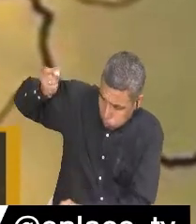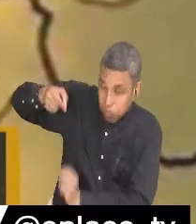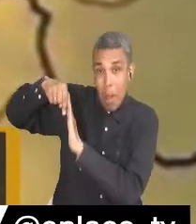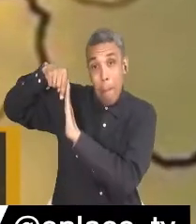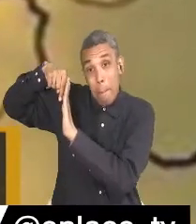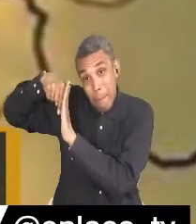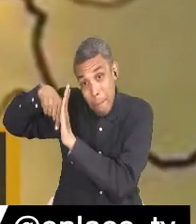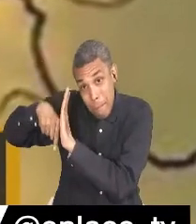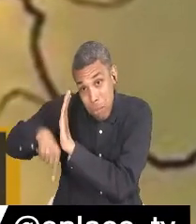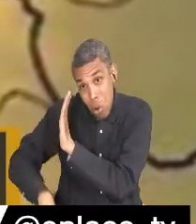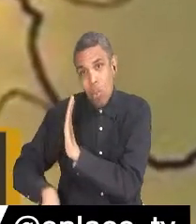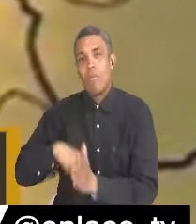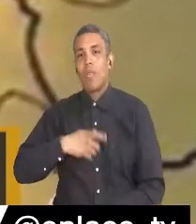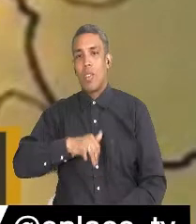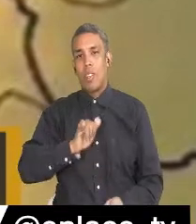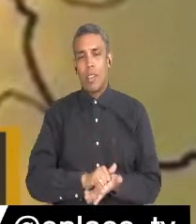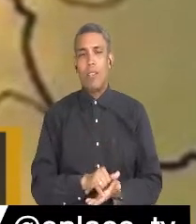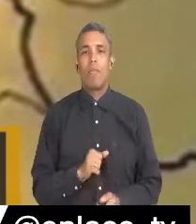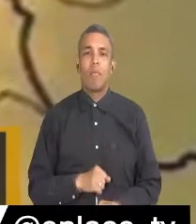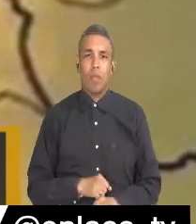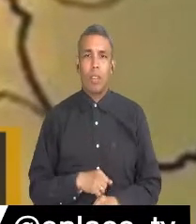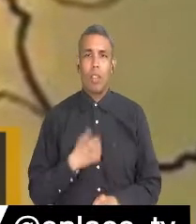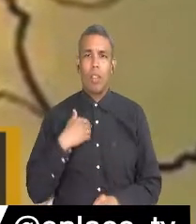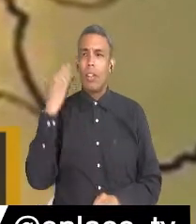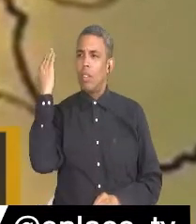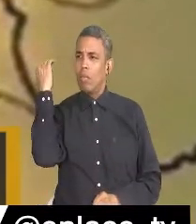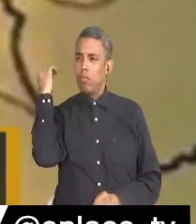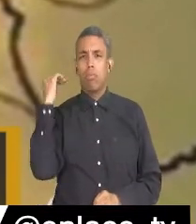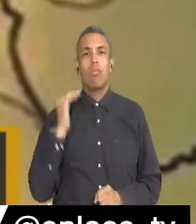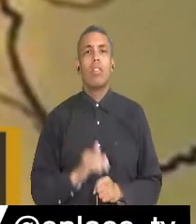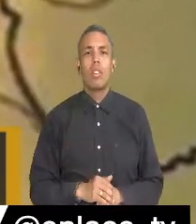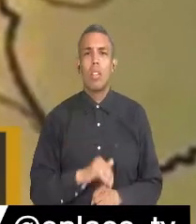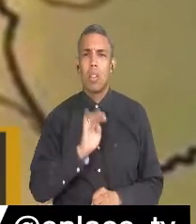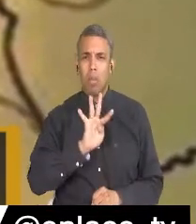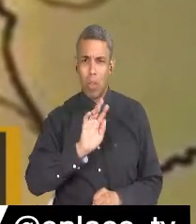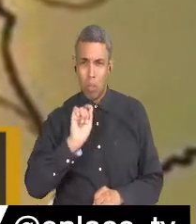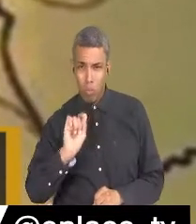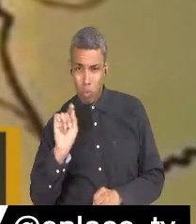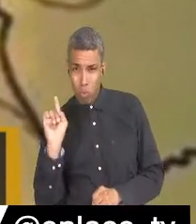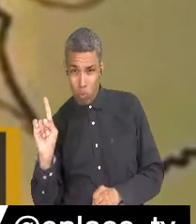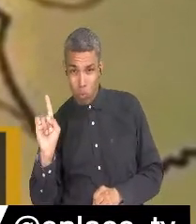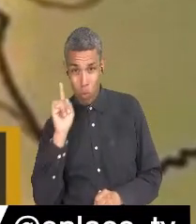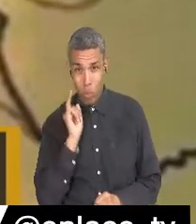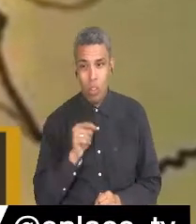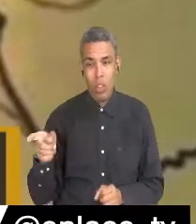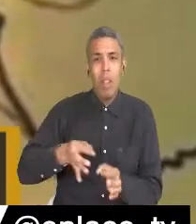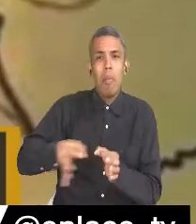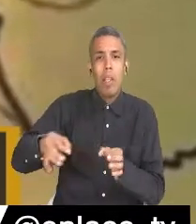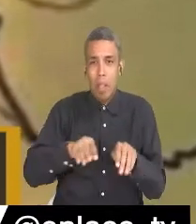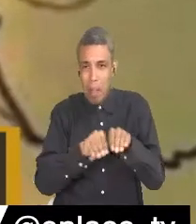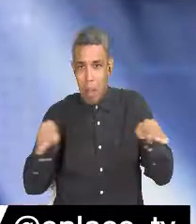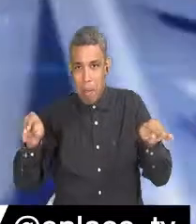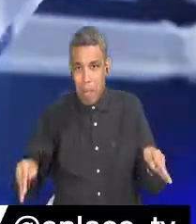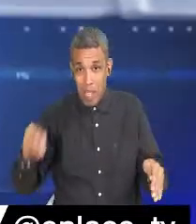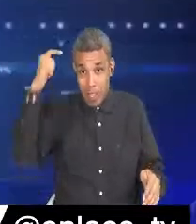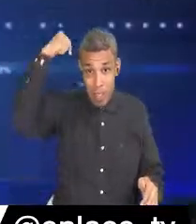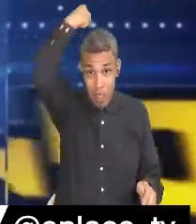horas. Sobre las 12 de la medianoche hubo un temblor de 4.1 con epicentro en el municipio de La Mesa de los Santos.